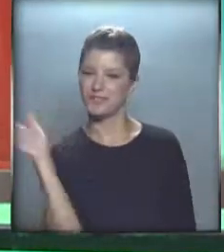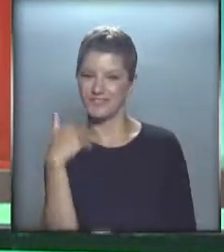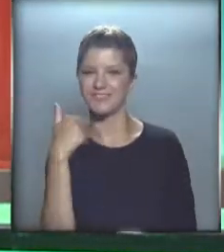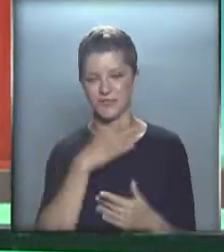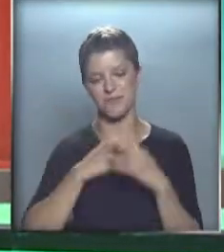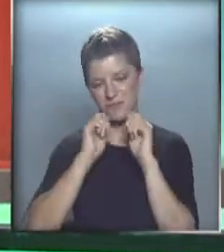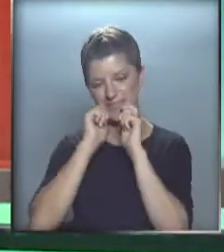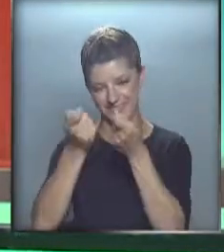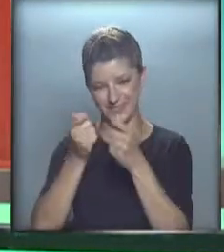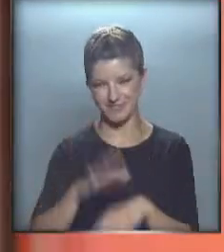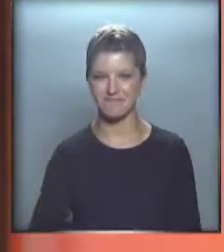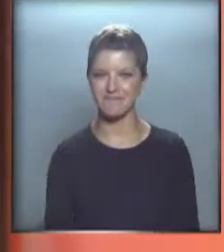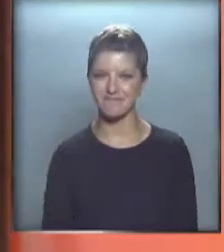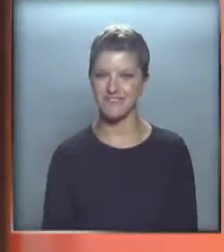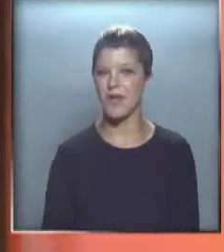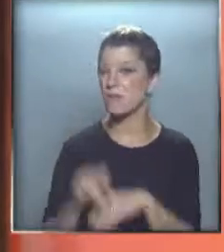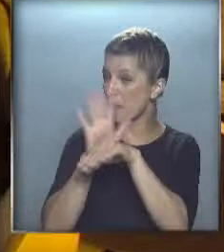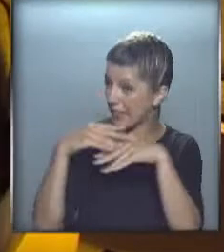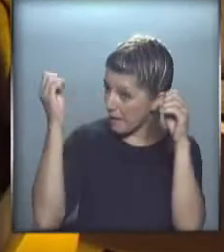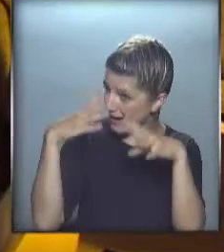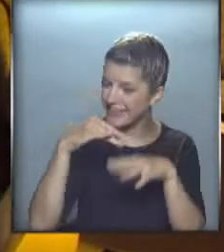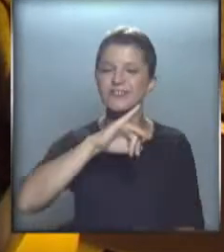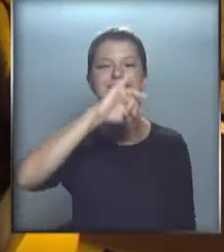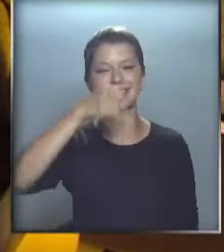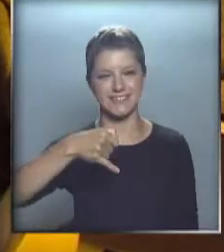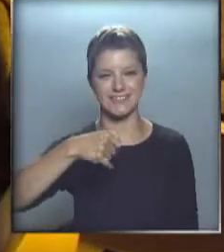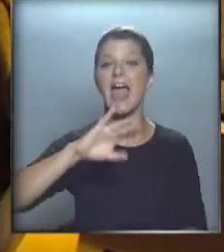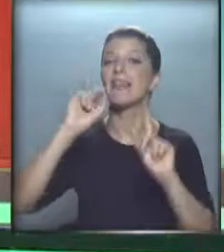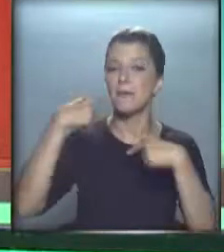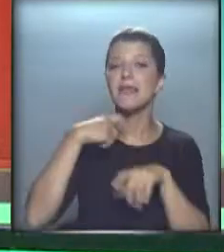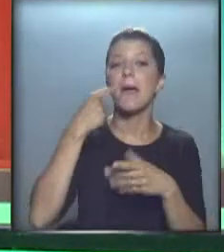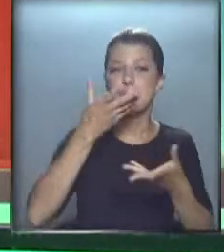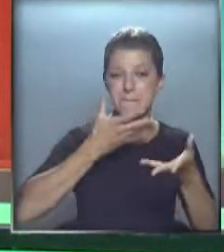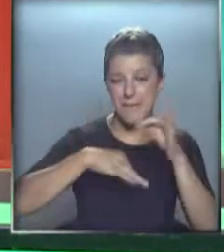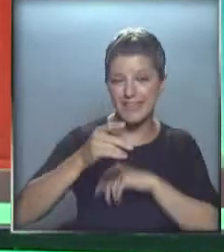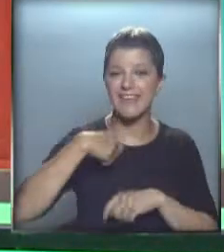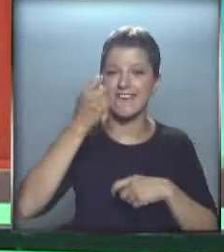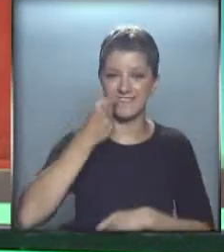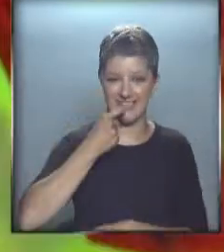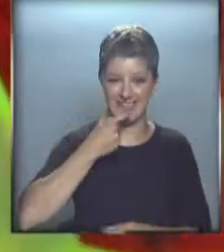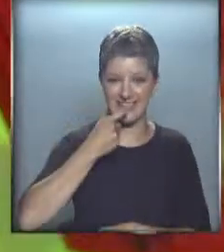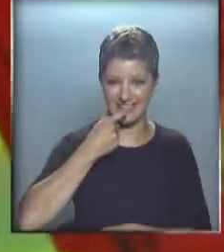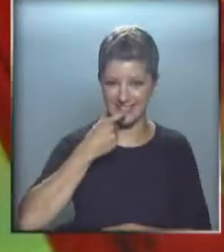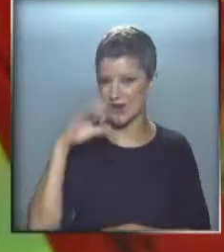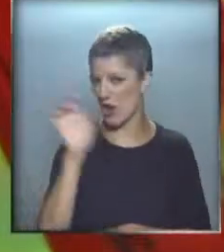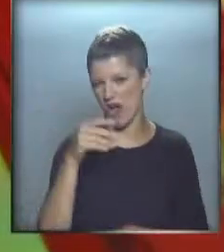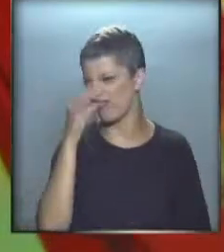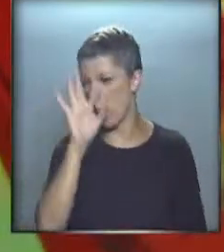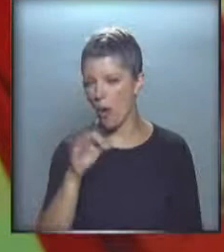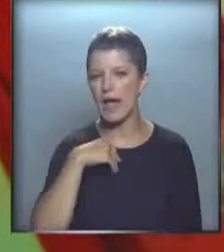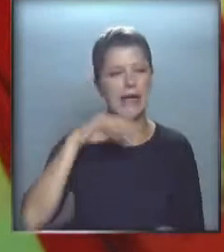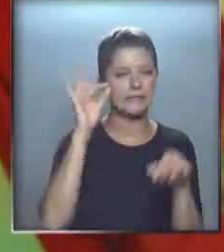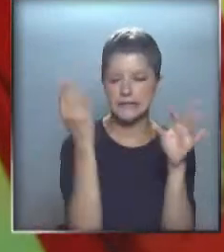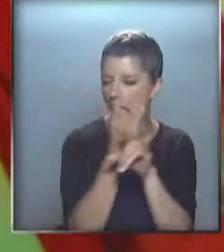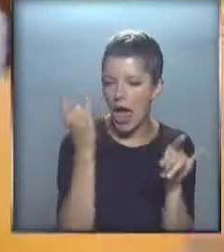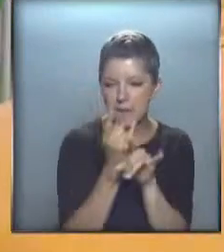Es todo. Un beso, por favor. Es mágico. Es ferretero también, entonces. Ferretero, los carniceros. No, nunca un ferretero, ¿no? Siempre.